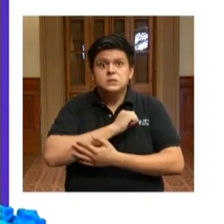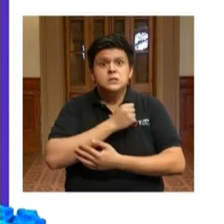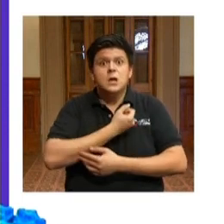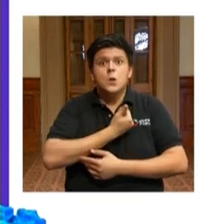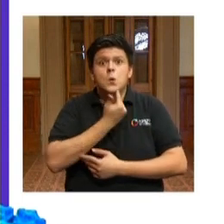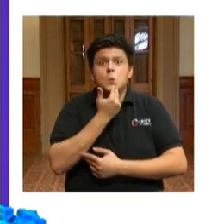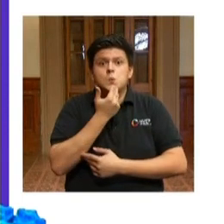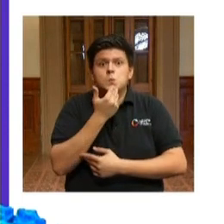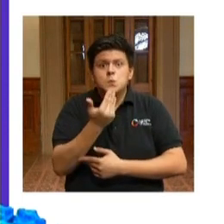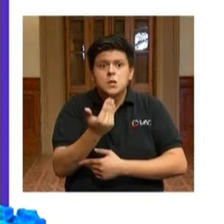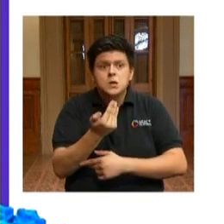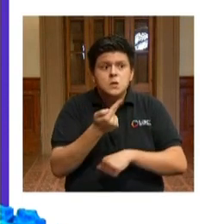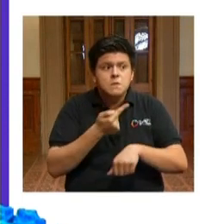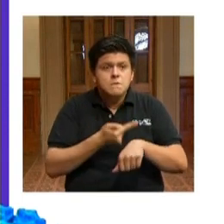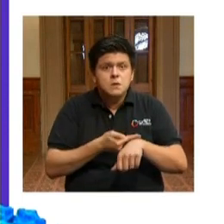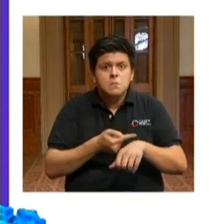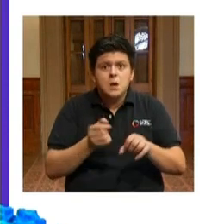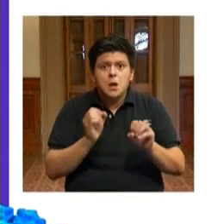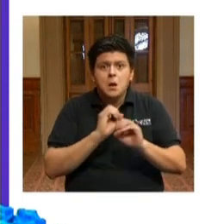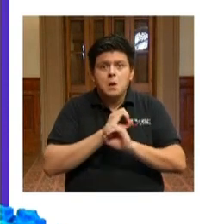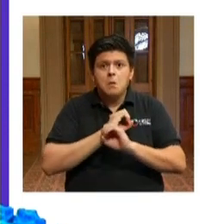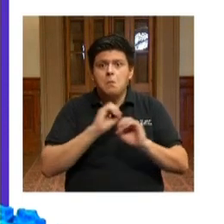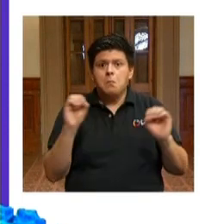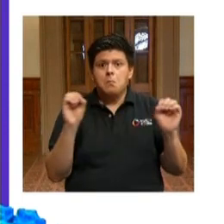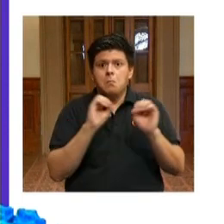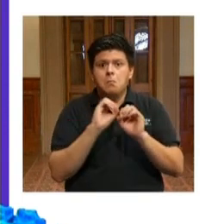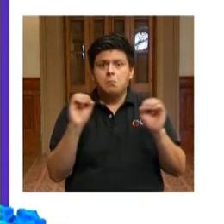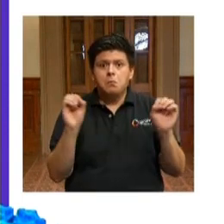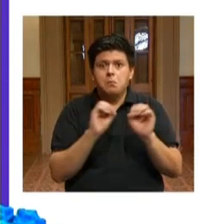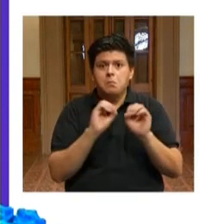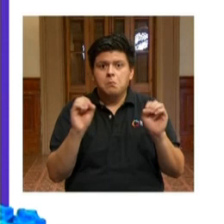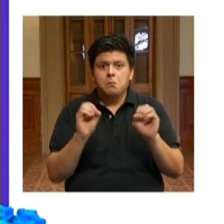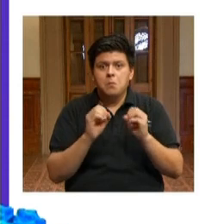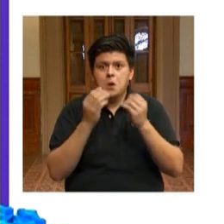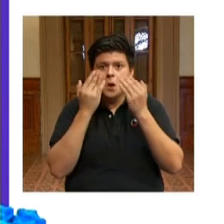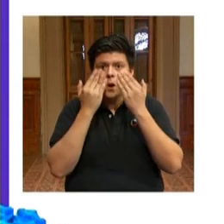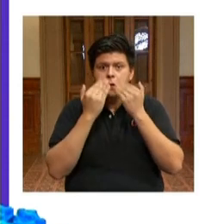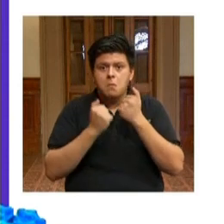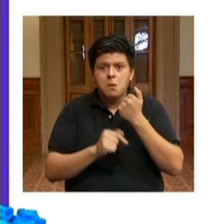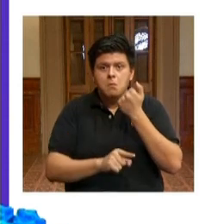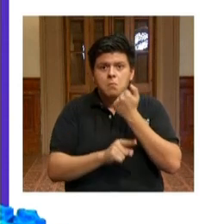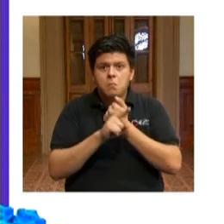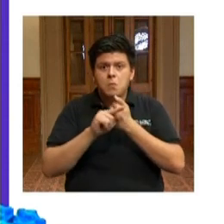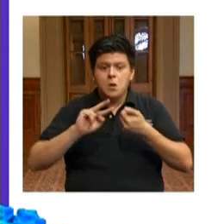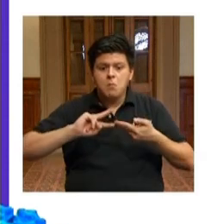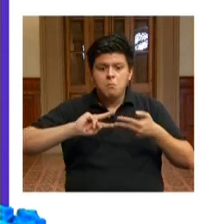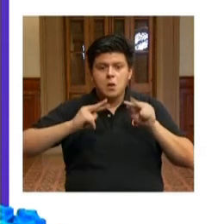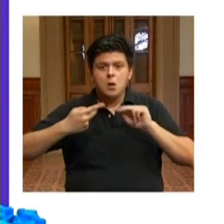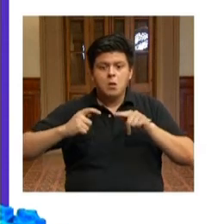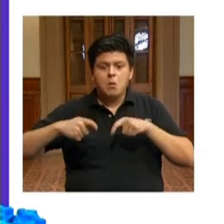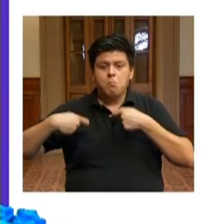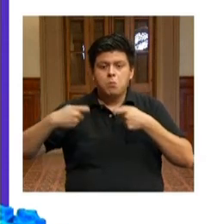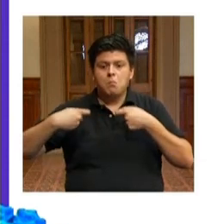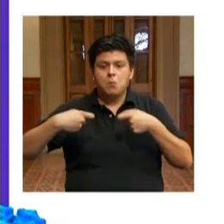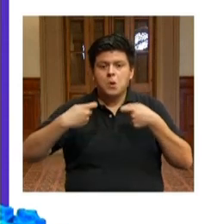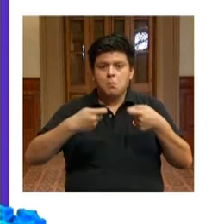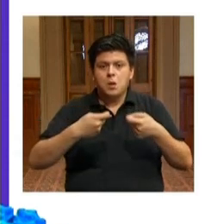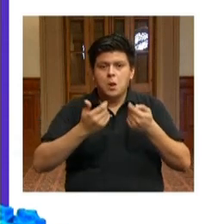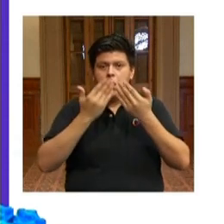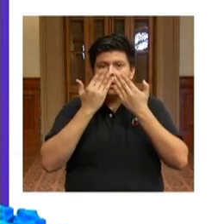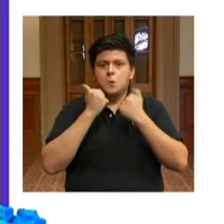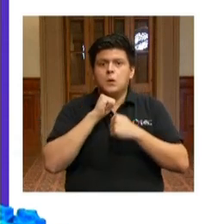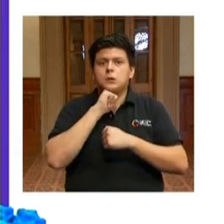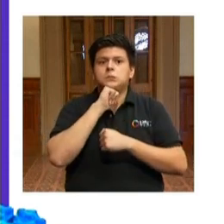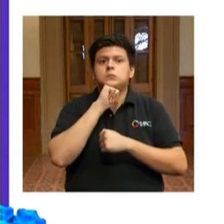sin ninguna enfermedad sin ninguna malformación sin ningún problema en su organismo